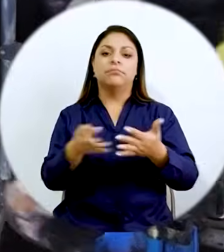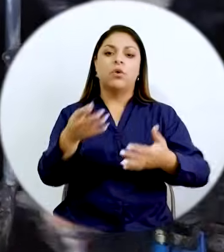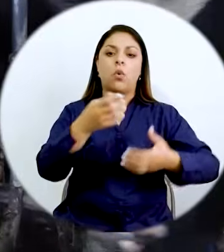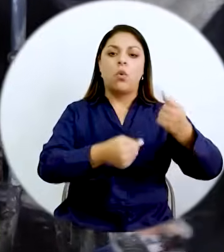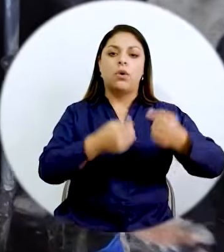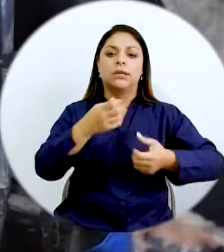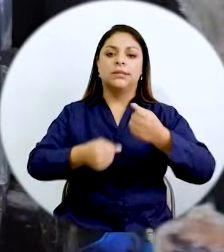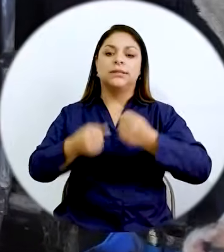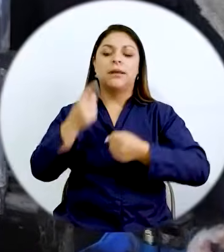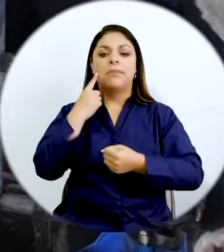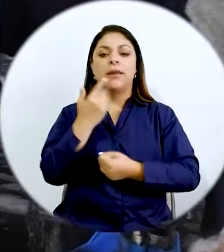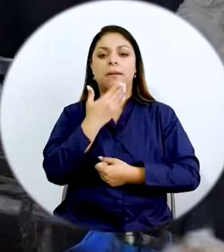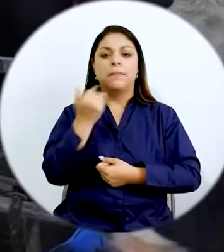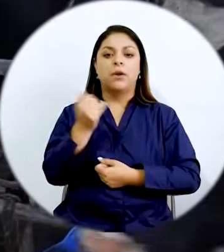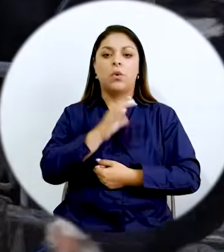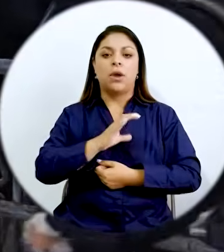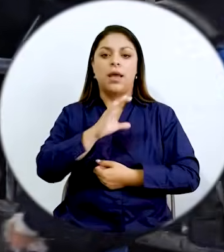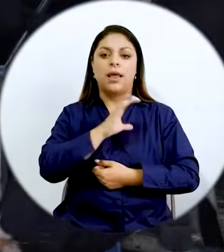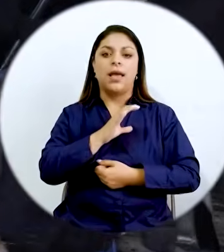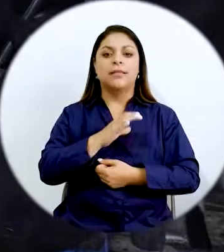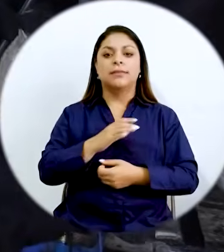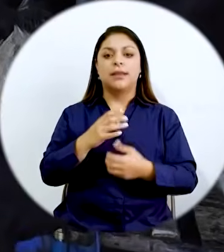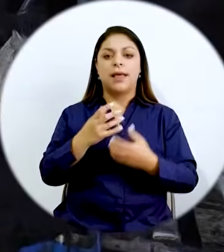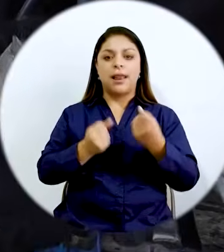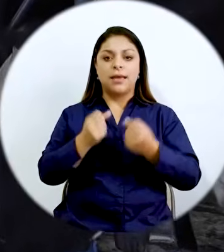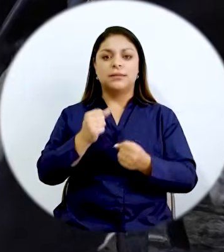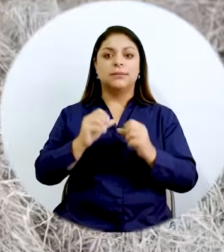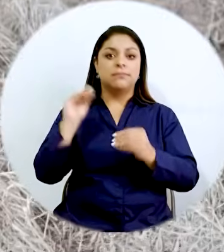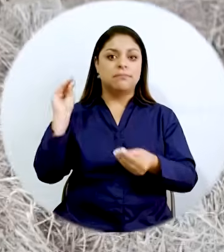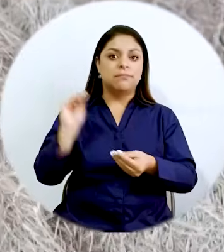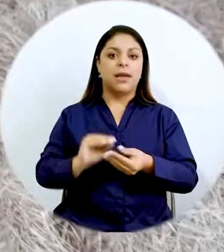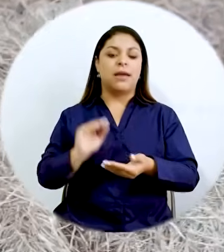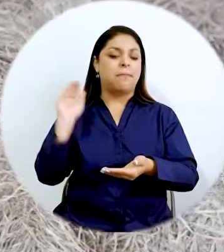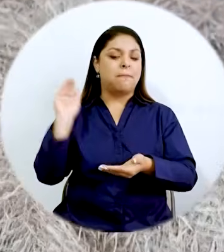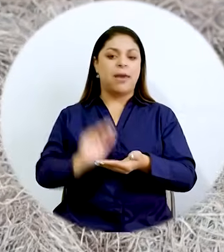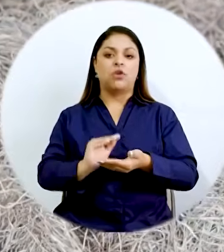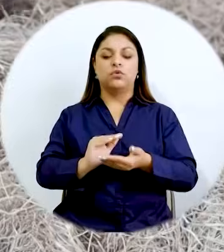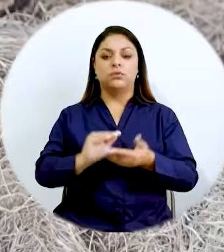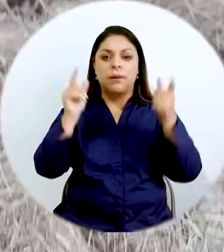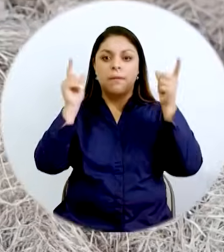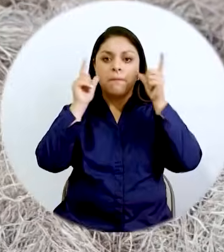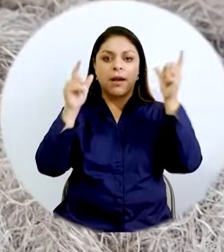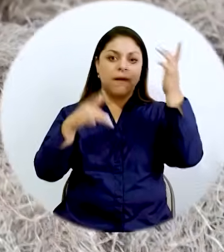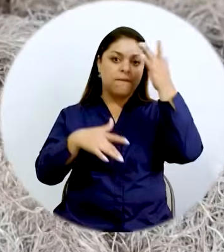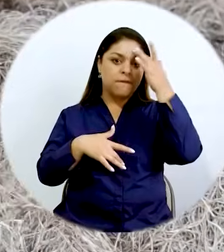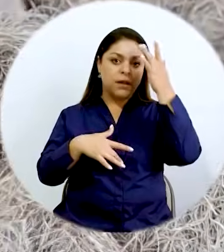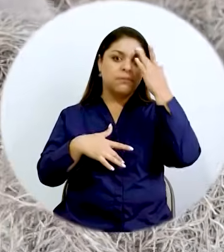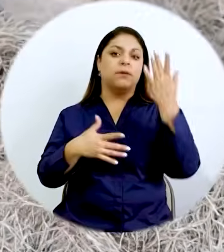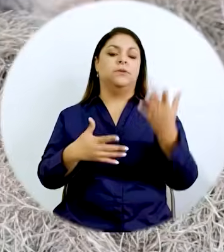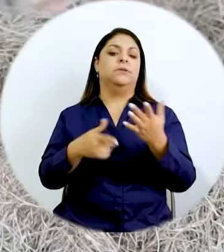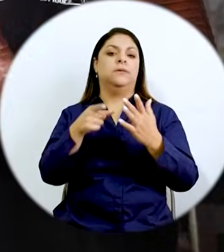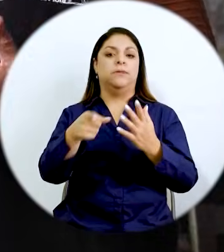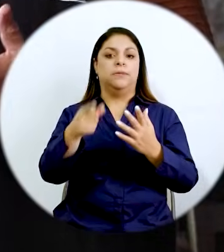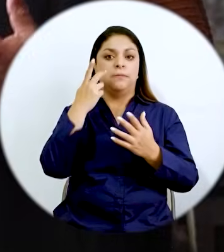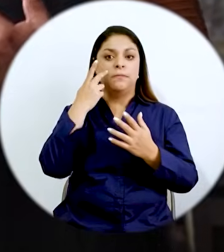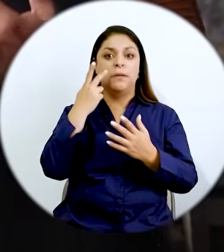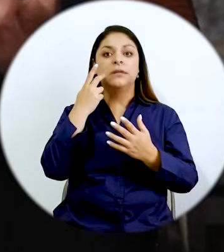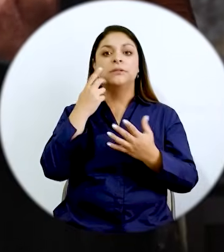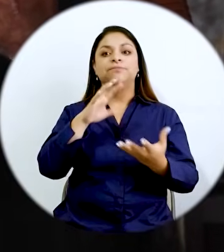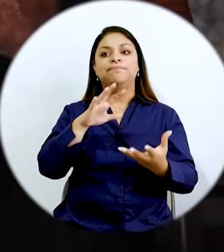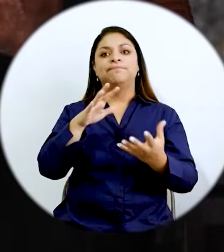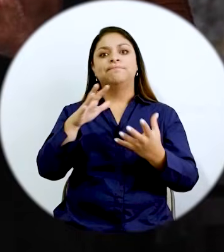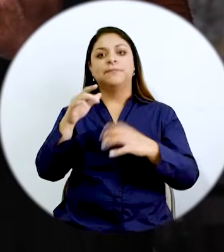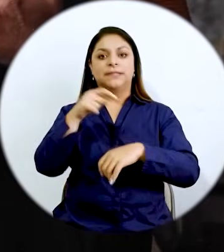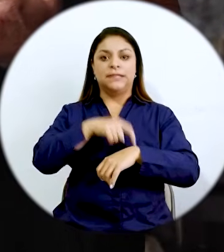¿verdad?, para mejorar la calidad de la leche y tener menos vacas enfermas, y usted lo puede ver la evolución en el tiempo, o en crianza